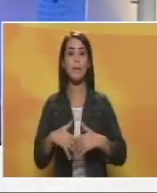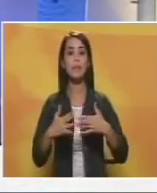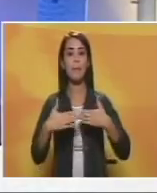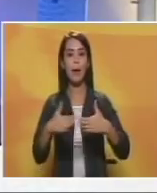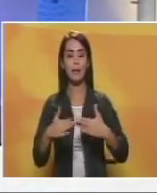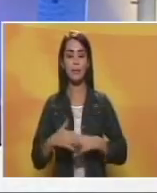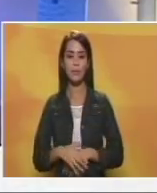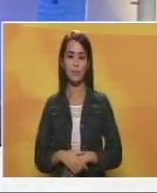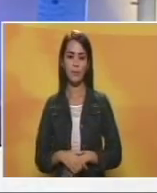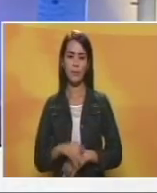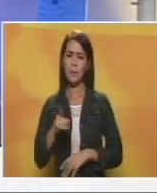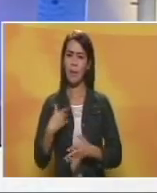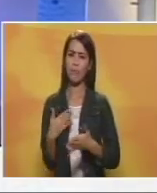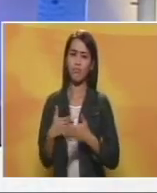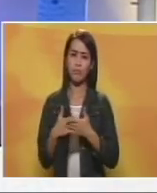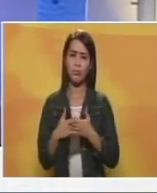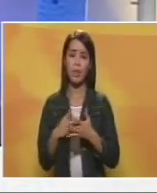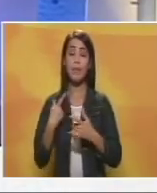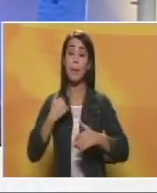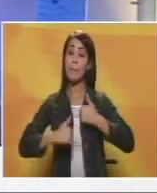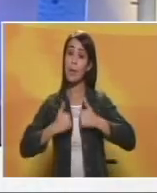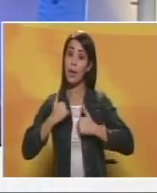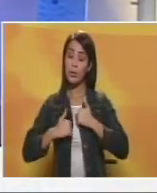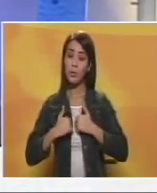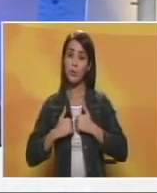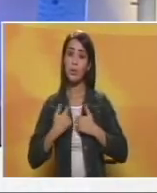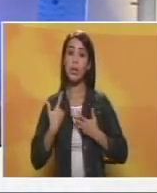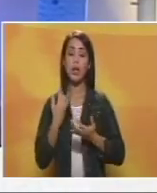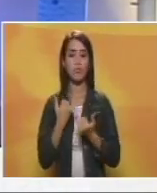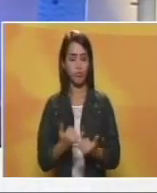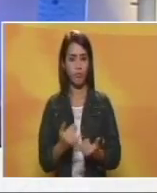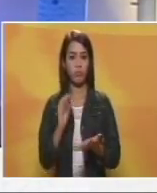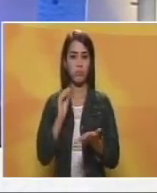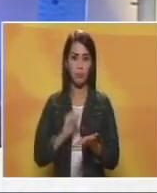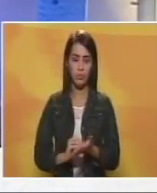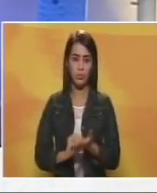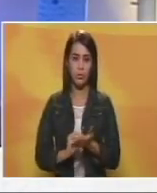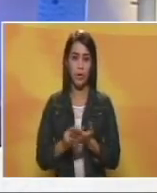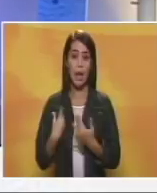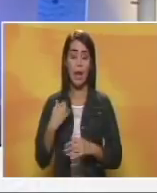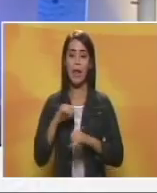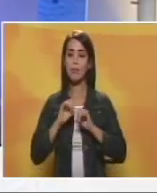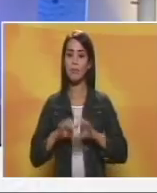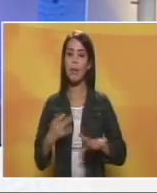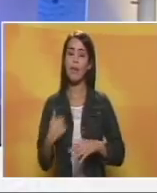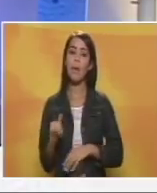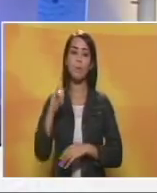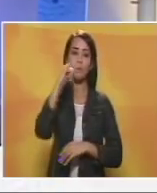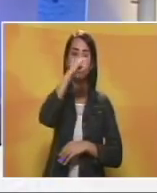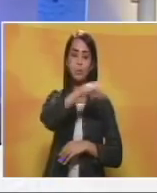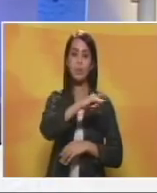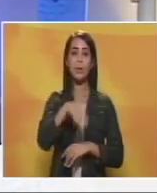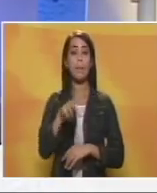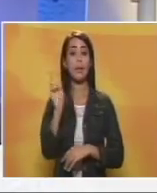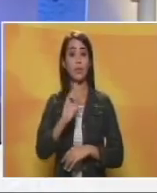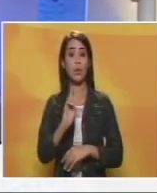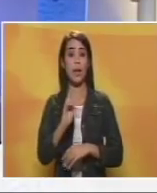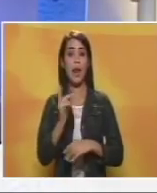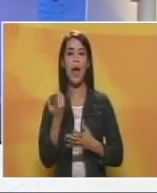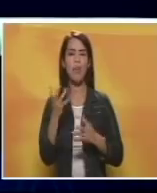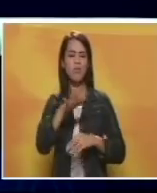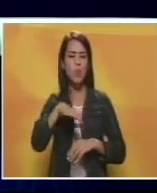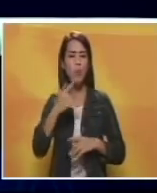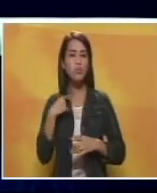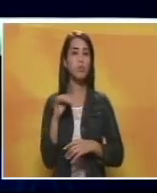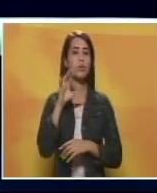panameñas. Esto para evitar que a partir del miércoles entre en vigencia la cancelación de operaciones de aerolíneas venezolanas a Panamá.